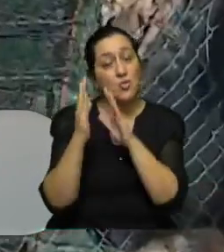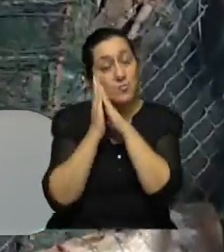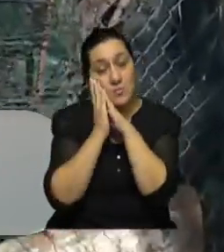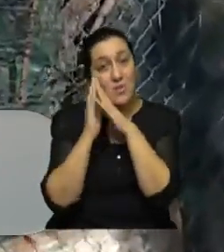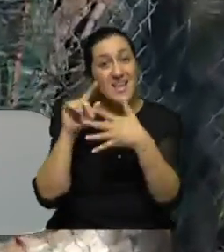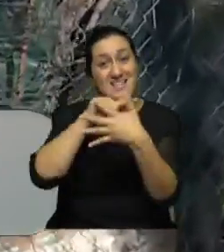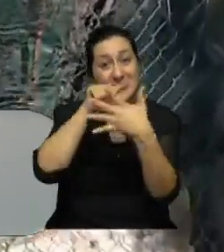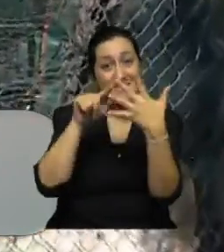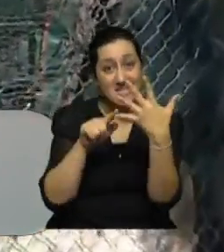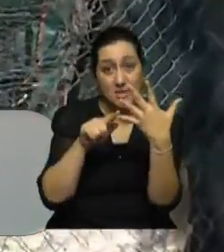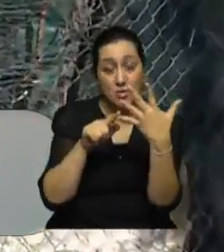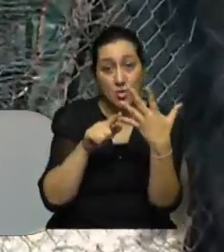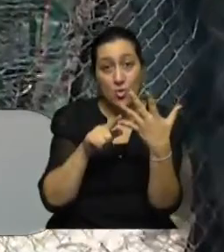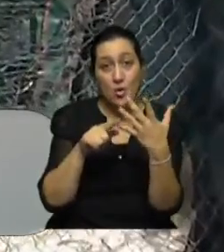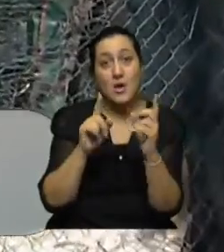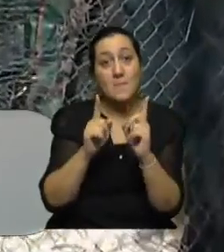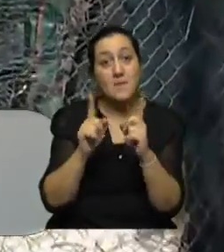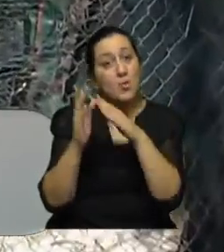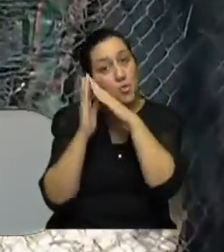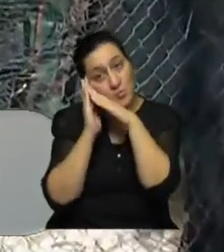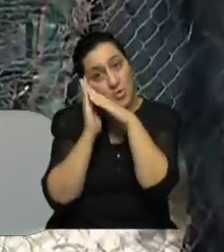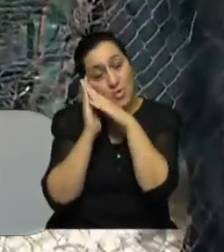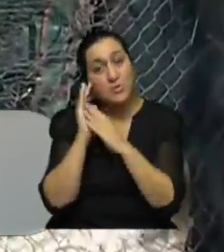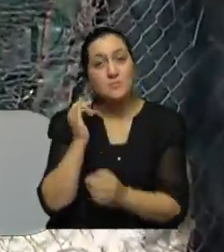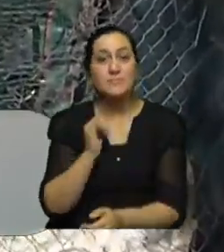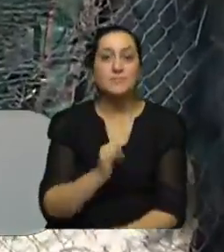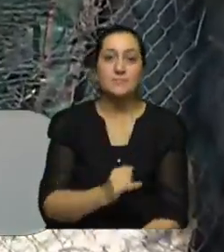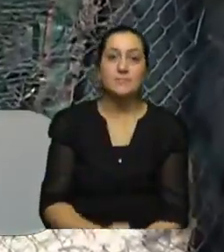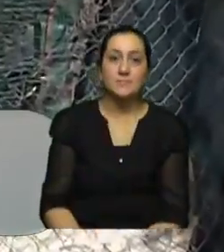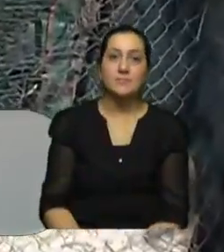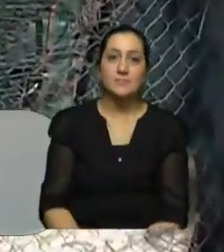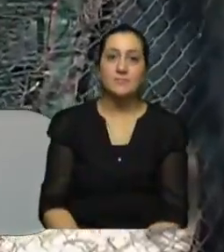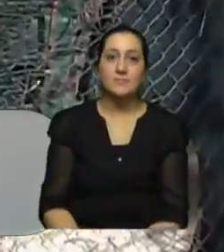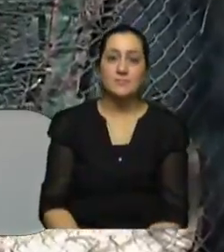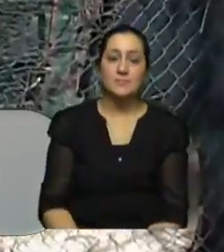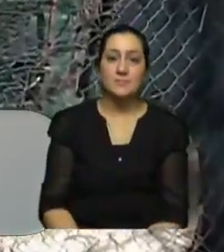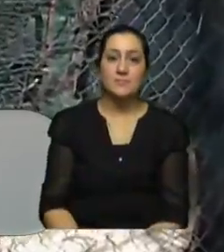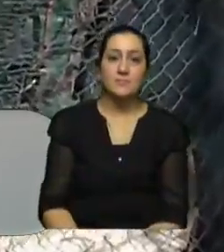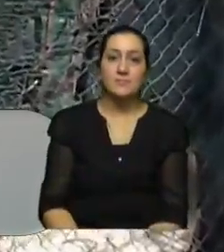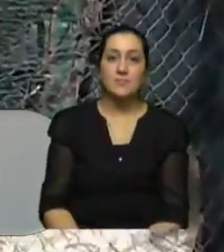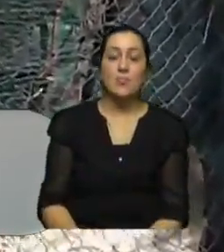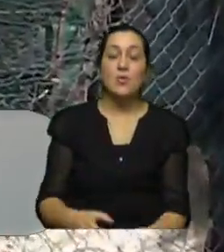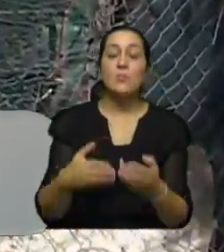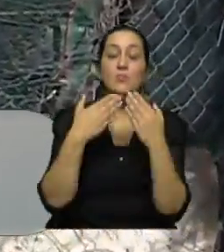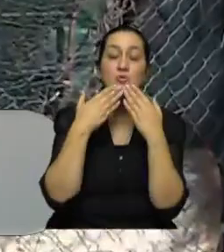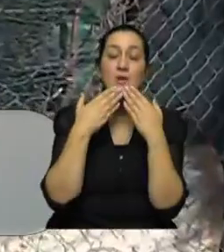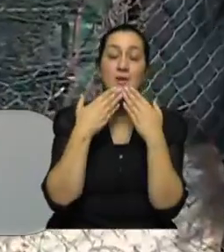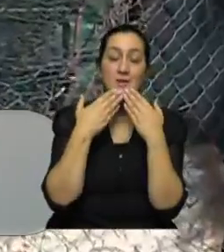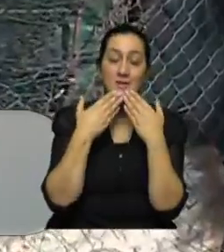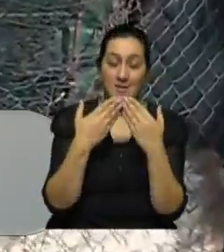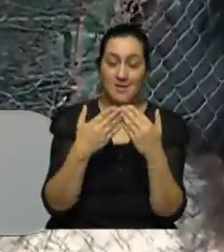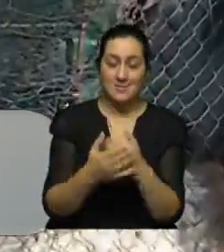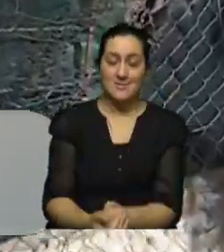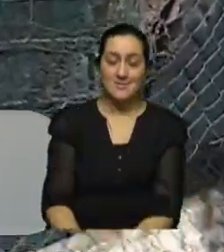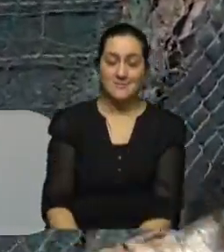las cinco personas duermen en una pieza, digamos, en una habitación. En una habitación solo. Bien, vecina. Bueno, gracias por su testimonio y por salir a